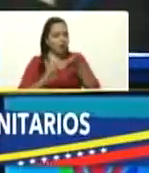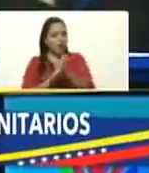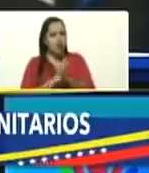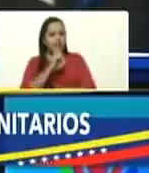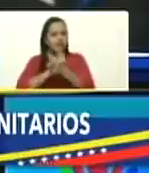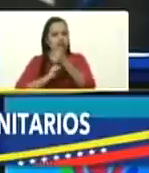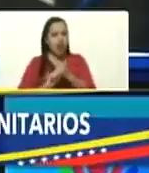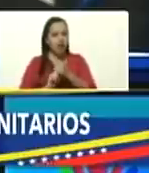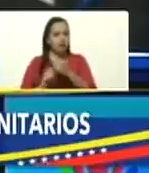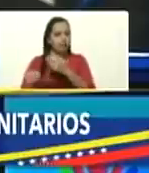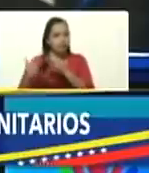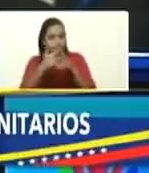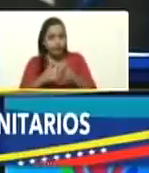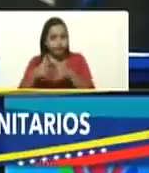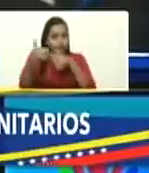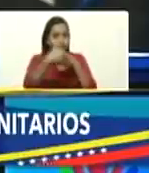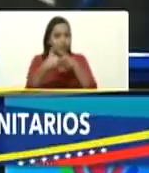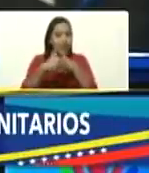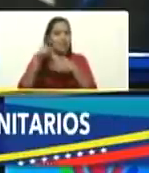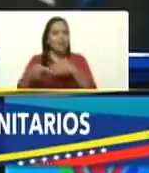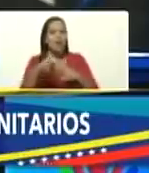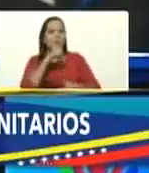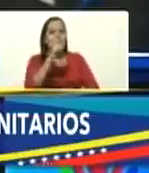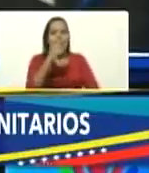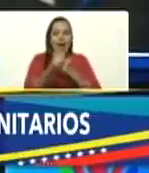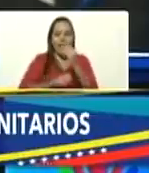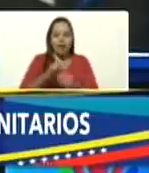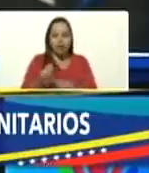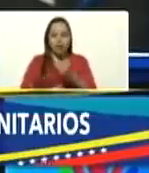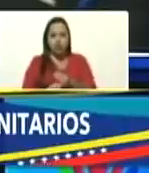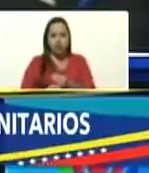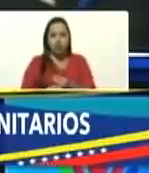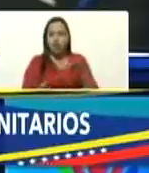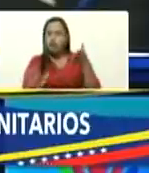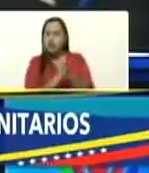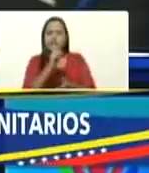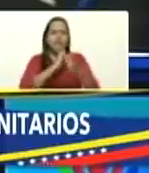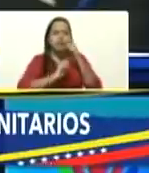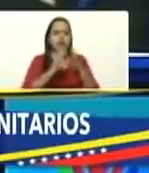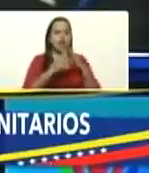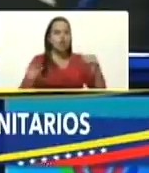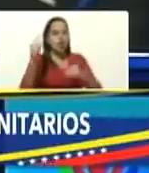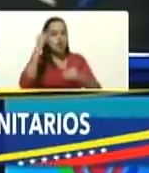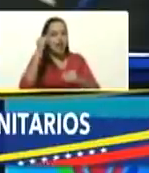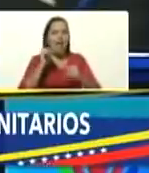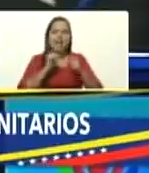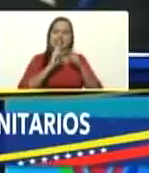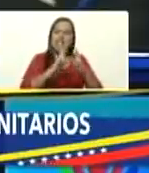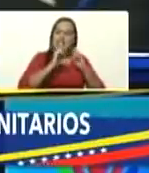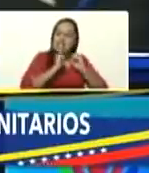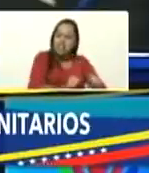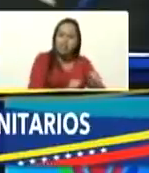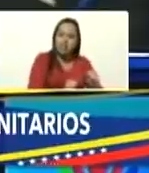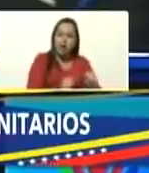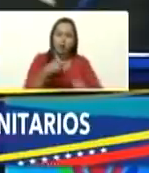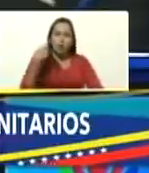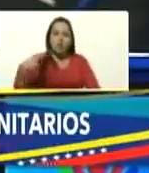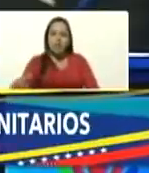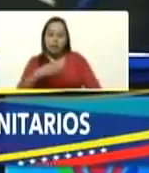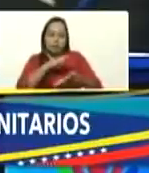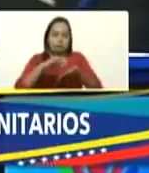hecho. Resistencia frente a las dificultades de todos los días. Resistencia política,